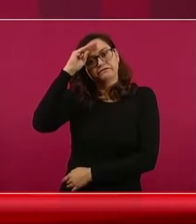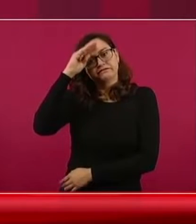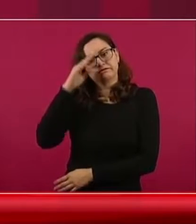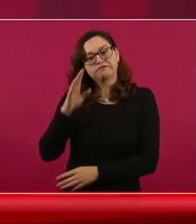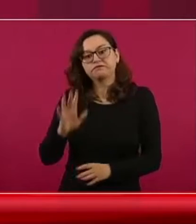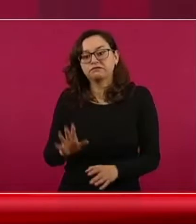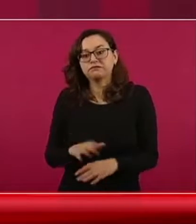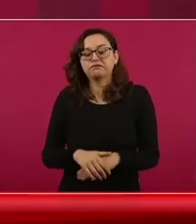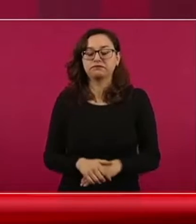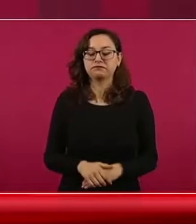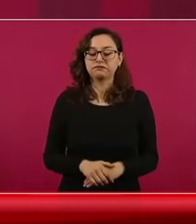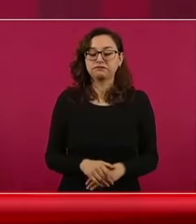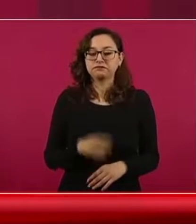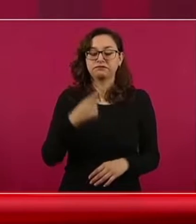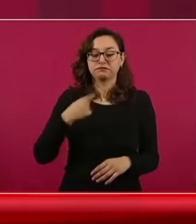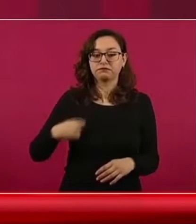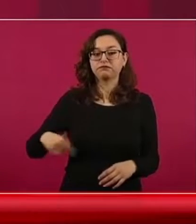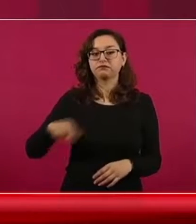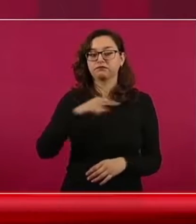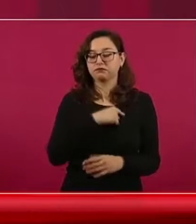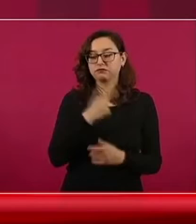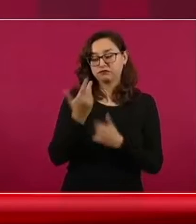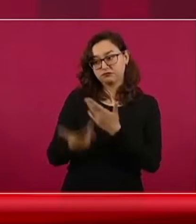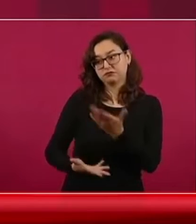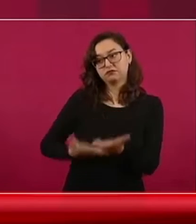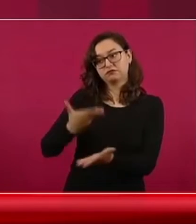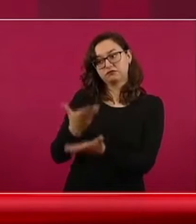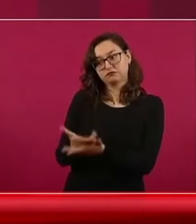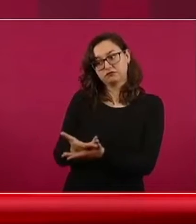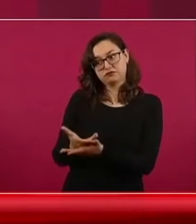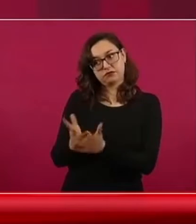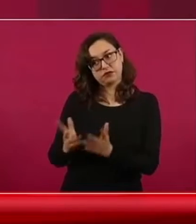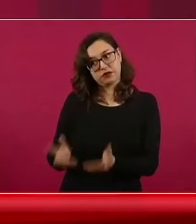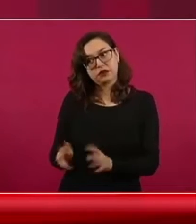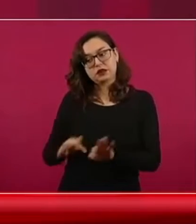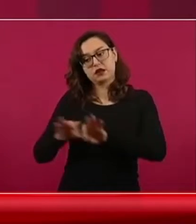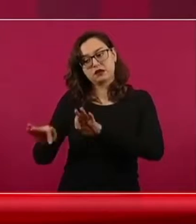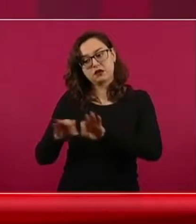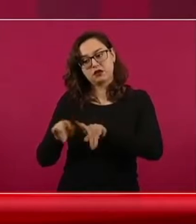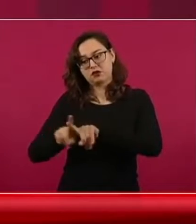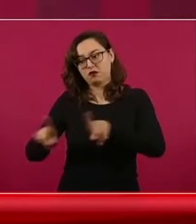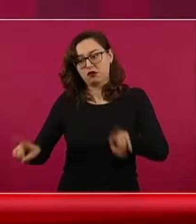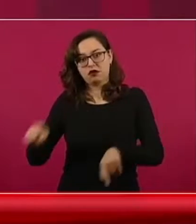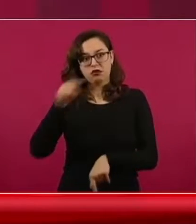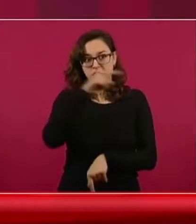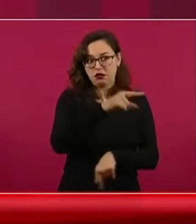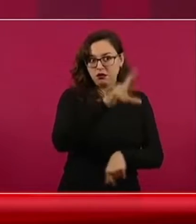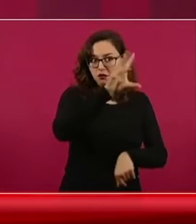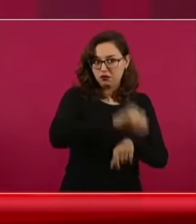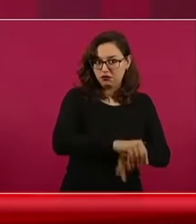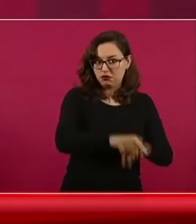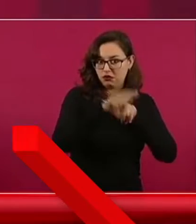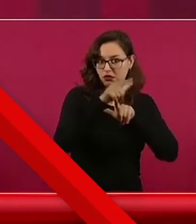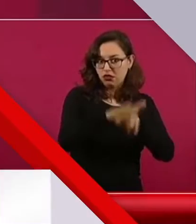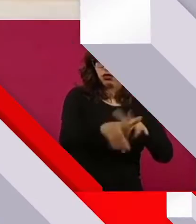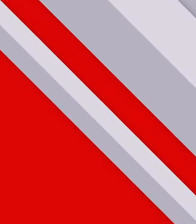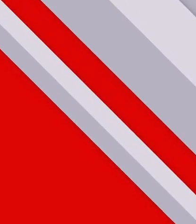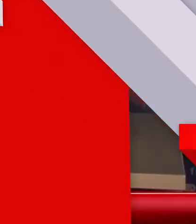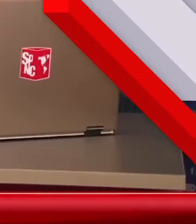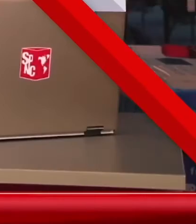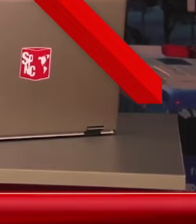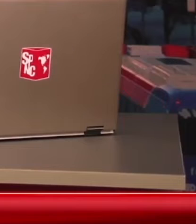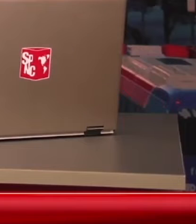a hacerles una propuesta de uso de suelo sin esta destrucción. Lo que está muy claro es que no